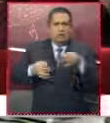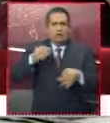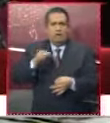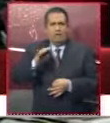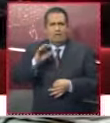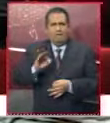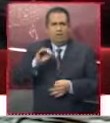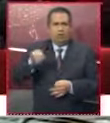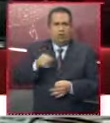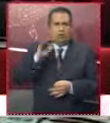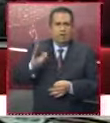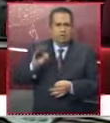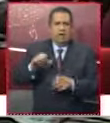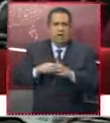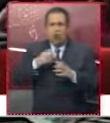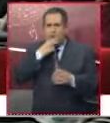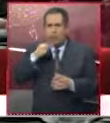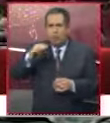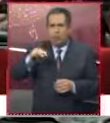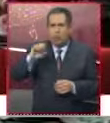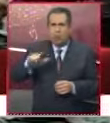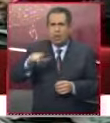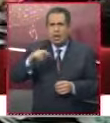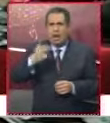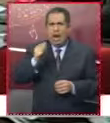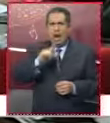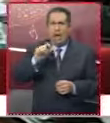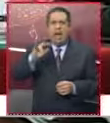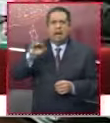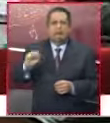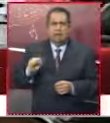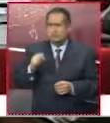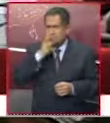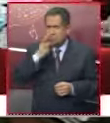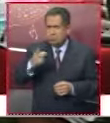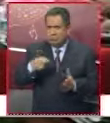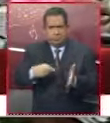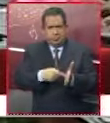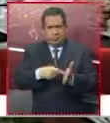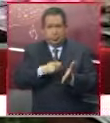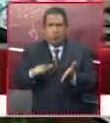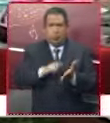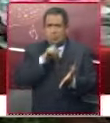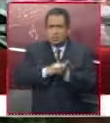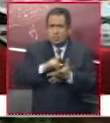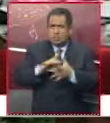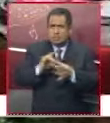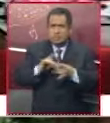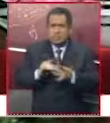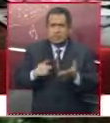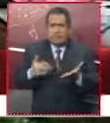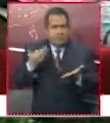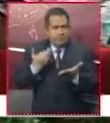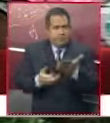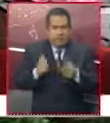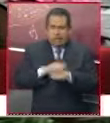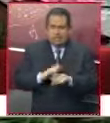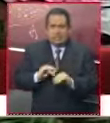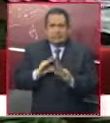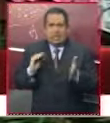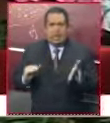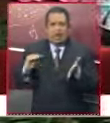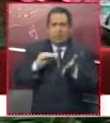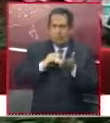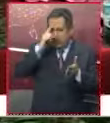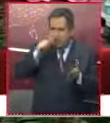y Administrativa, Manuel Jalaviz Pelayo, pidió establecer en la ley que en los expedientes no haya calificativos en contra